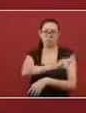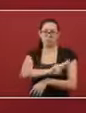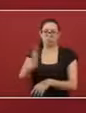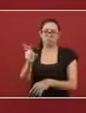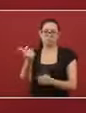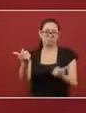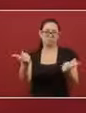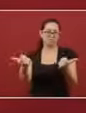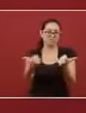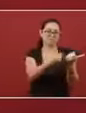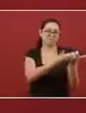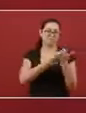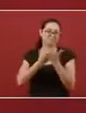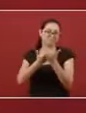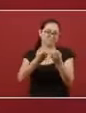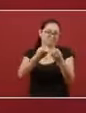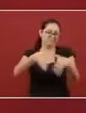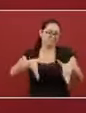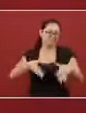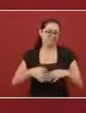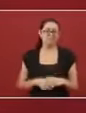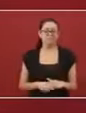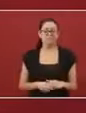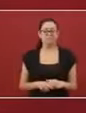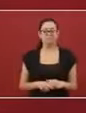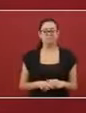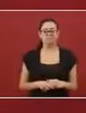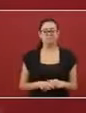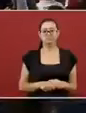Va a estar con ustedes